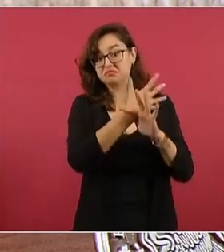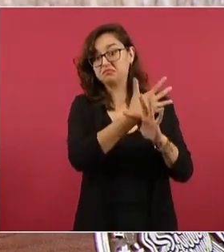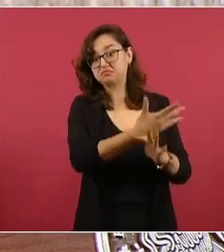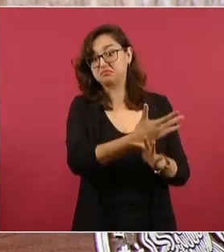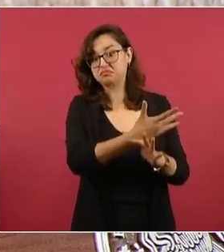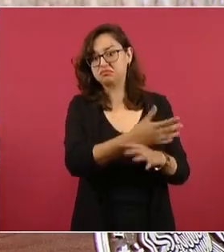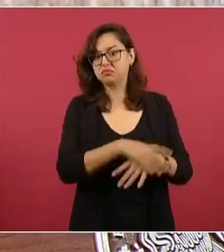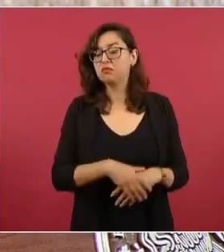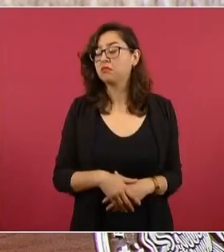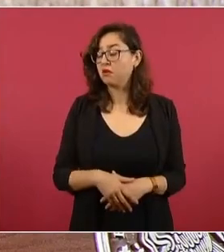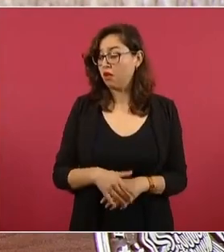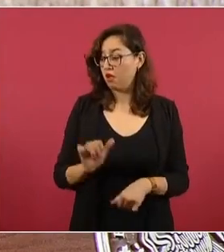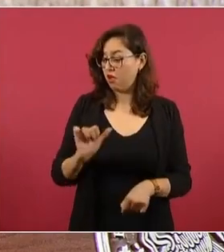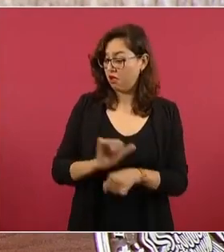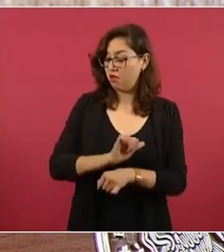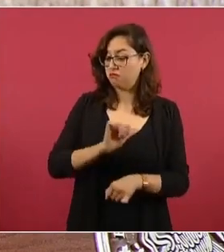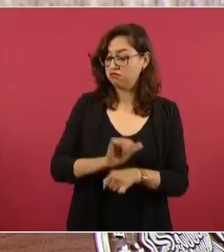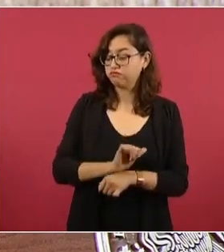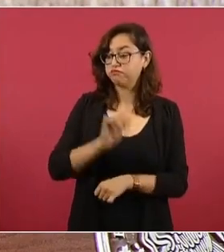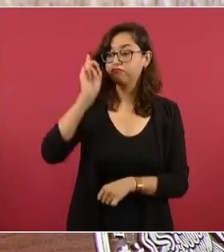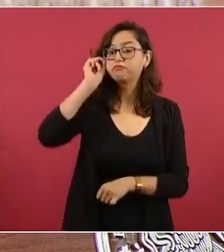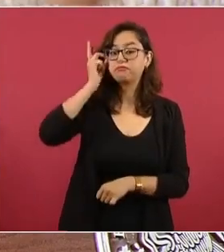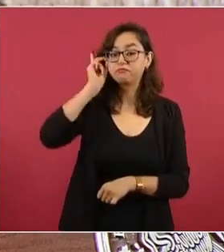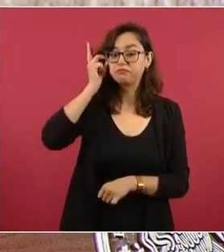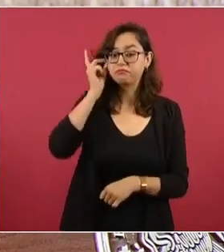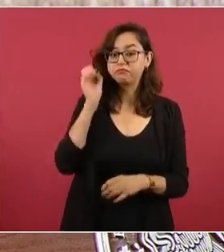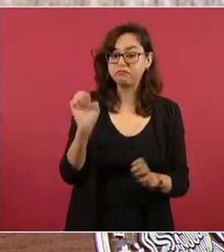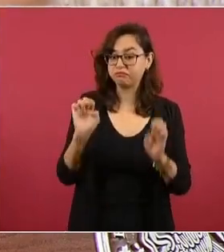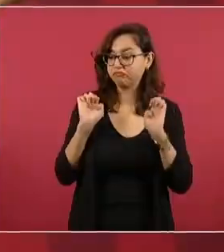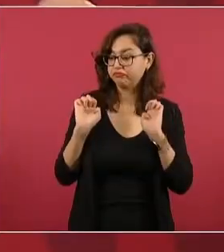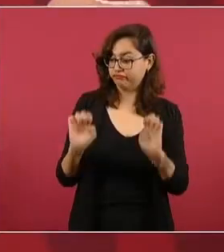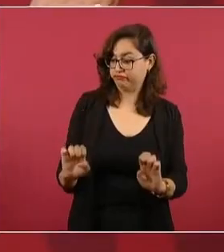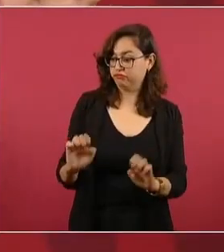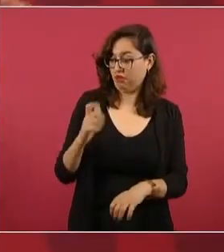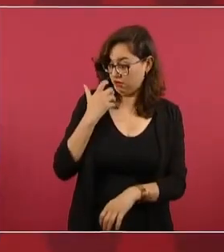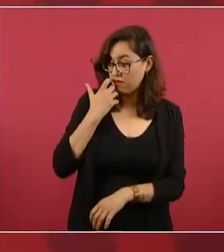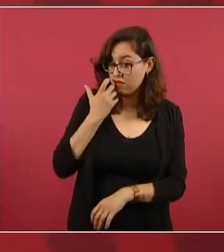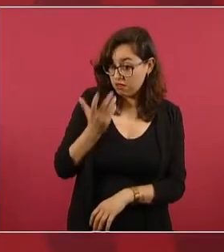un Ferrari, no estés pensando